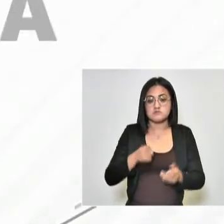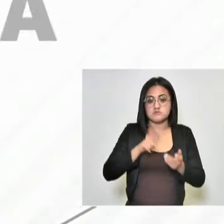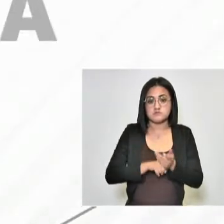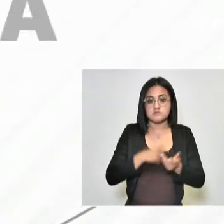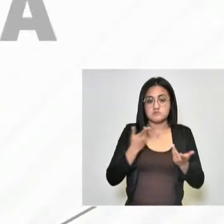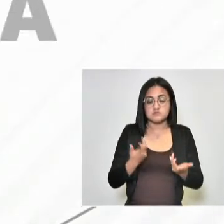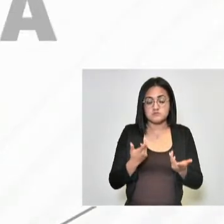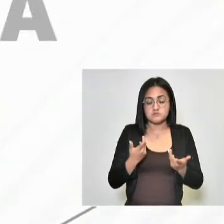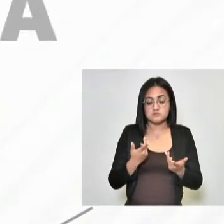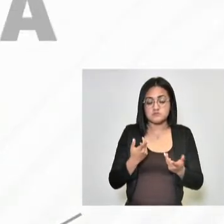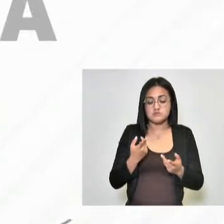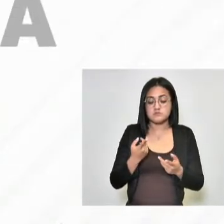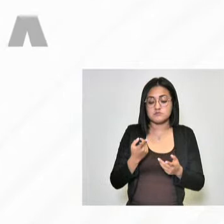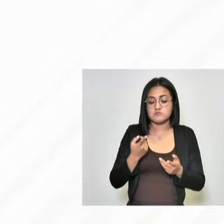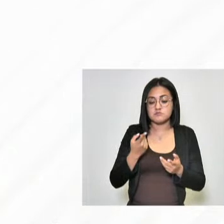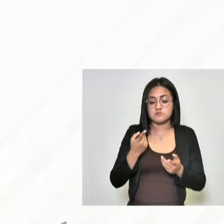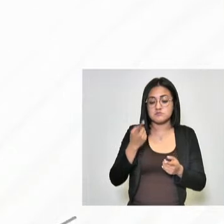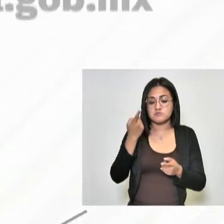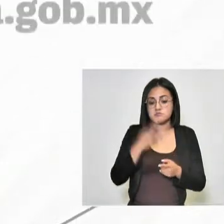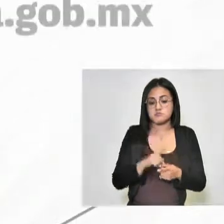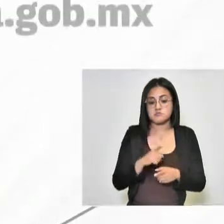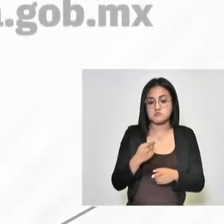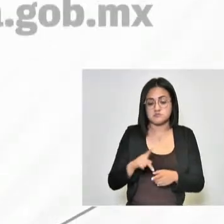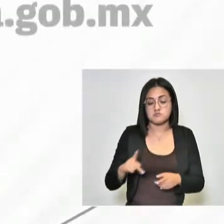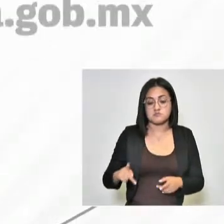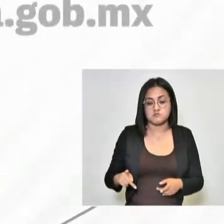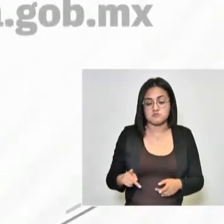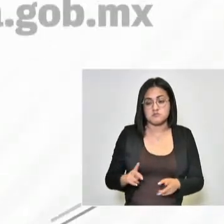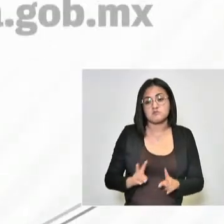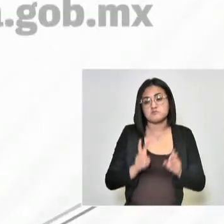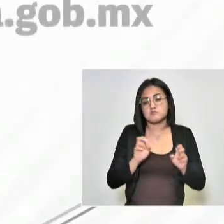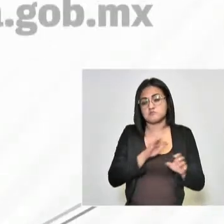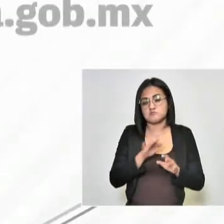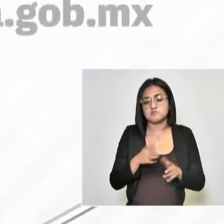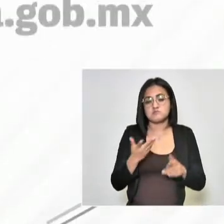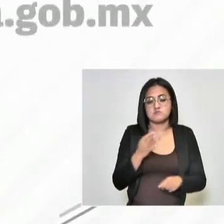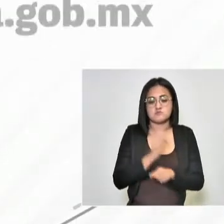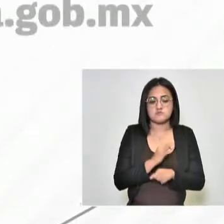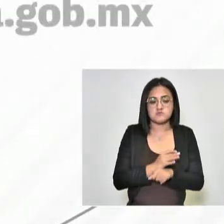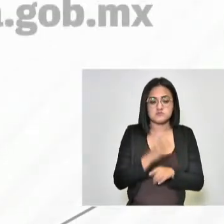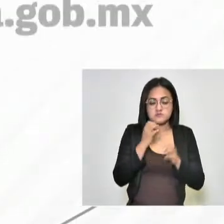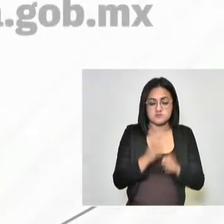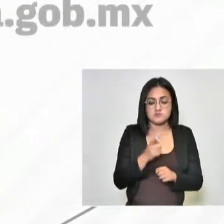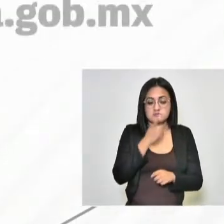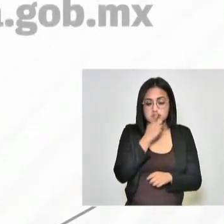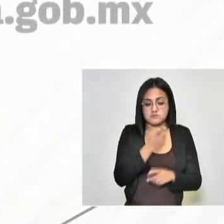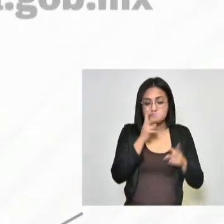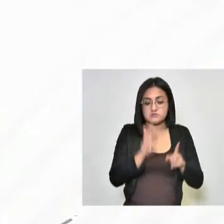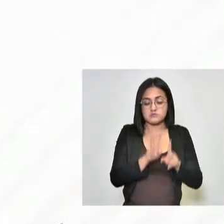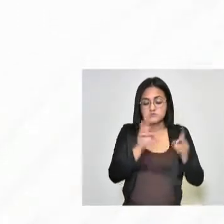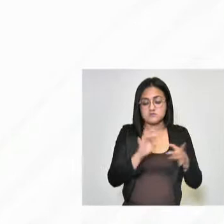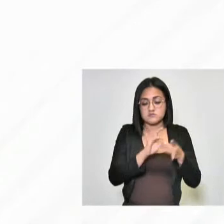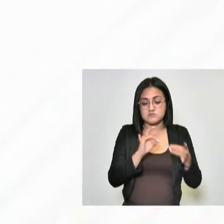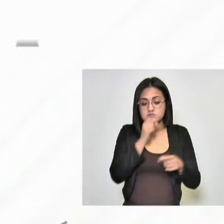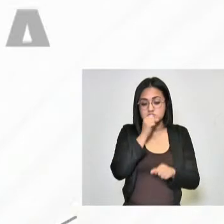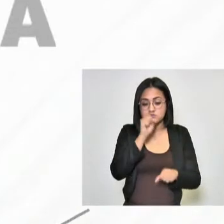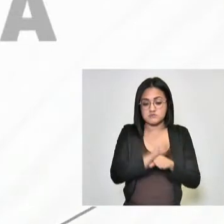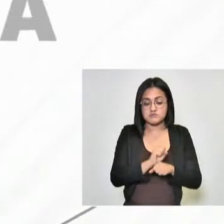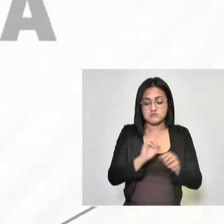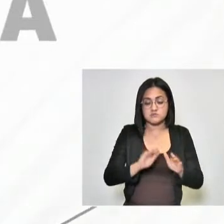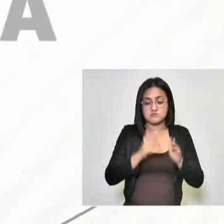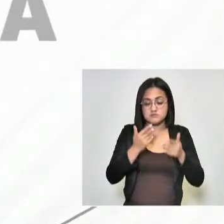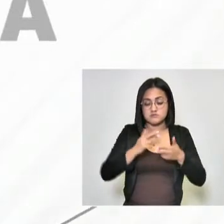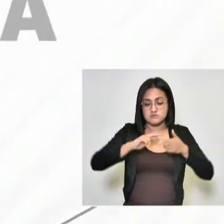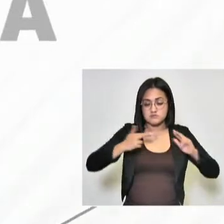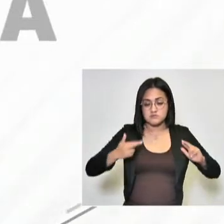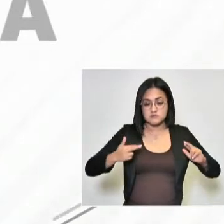constitucional. Gobernador, también en otro tema, y ahora que está usted abordando el tema de la Secretaría de Relaciones